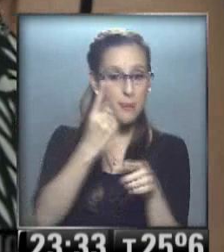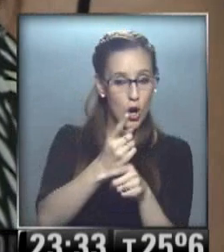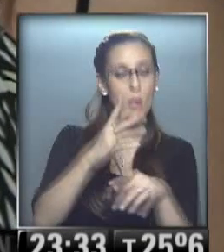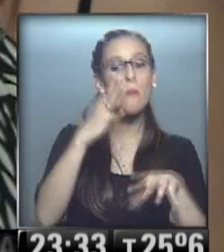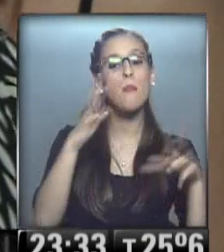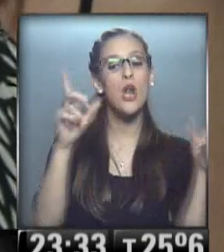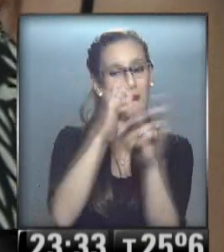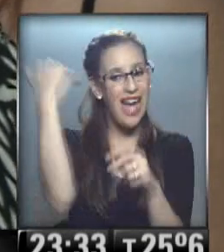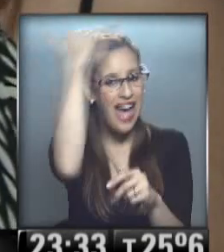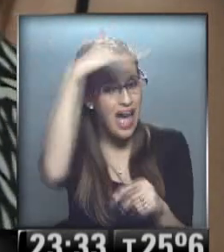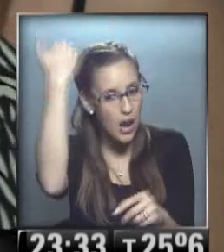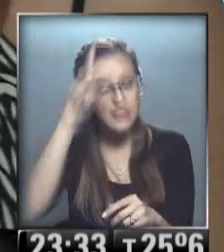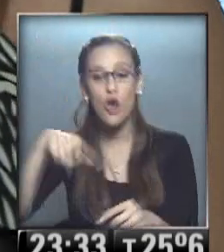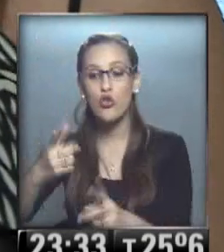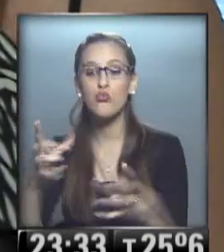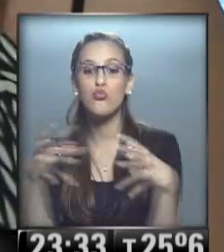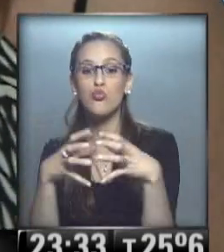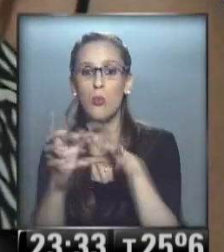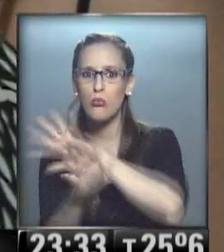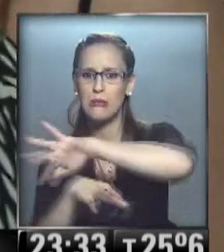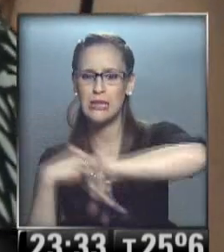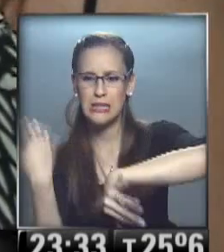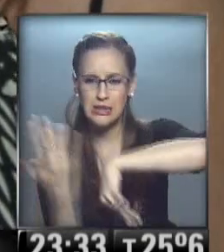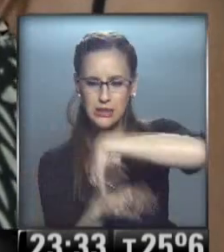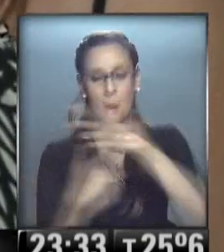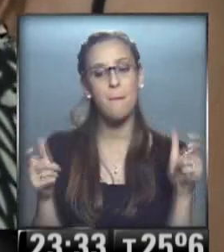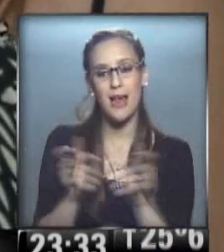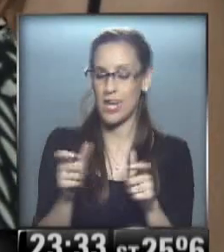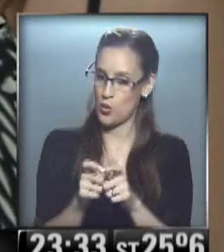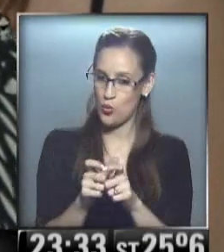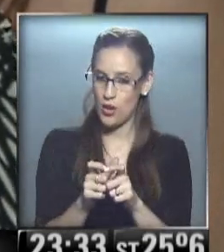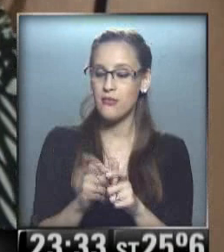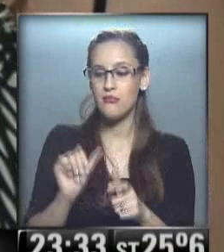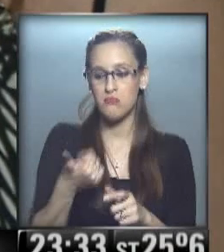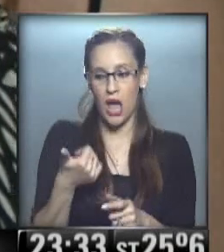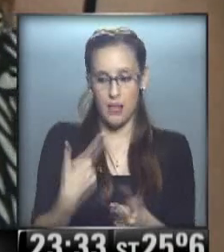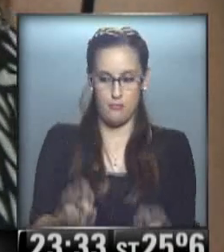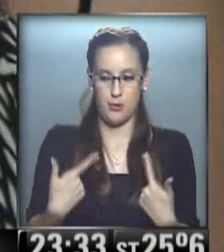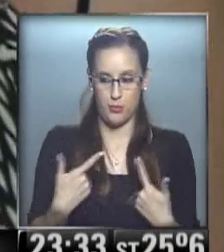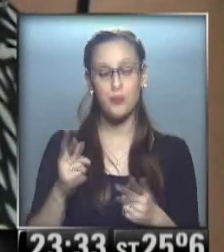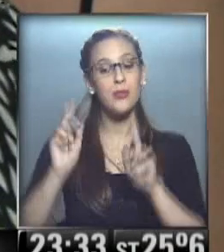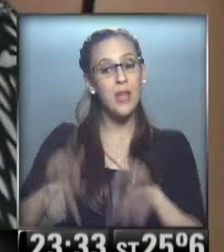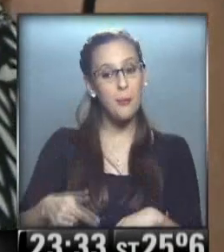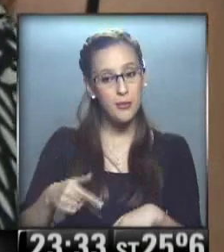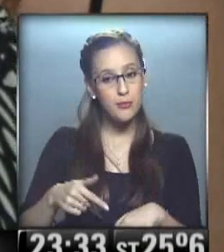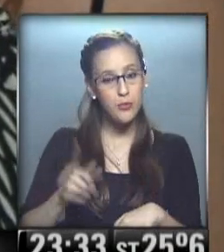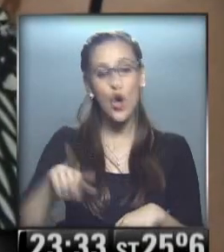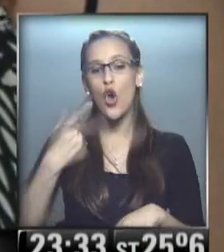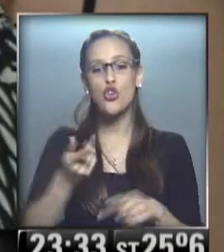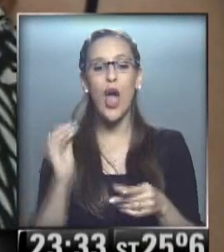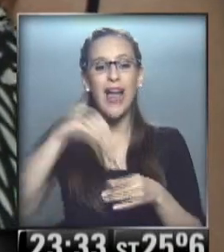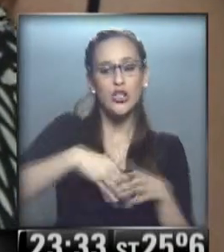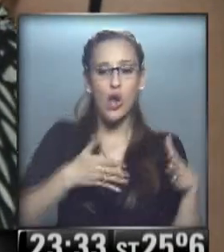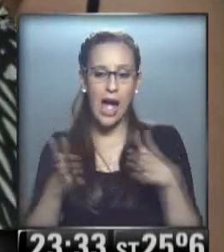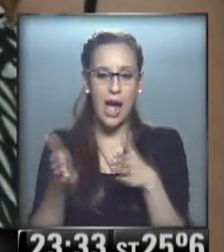otro lado, con grupos revolucionarios israelíes también. Una película que ganó la edición 14 del Bafisi. Llega también En el camino. Walter Salles,